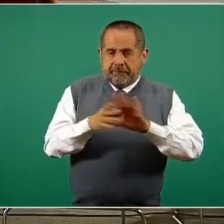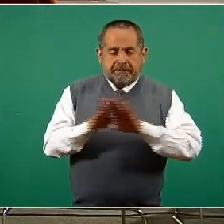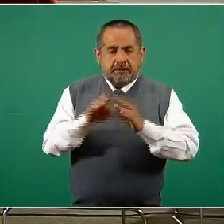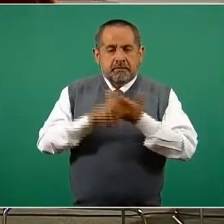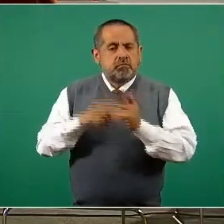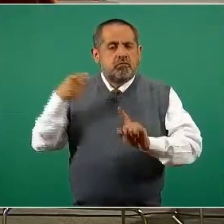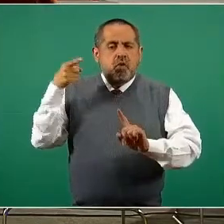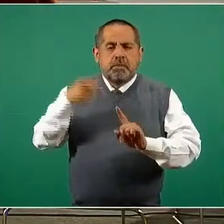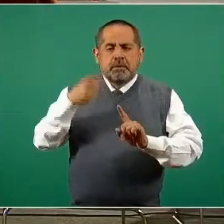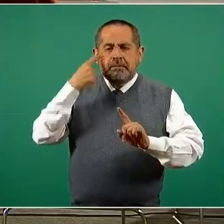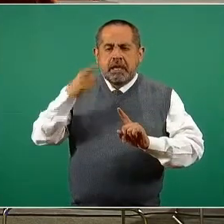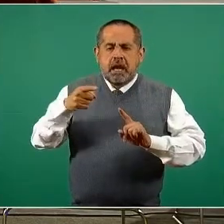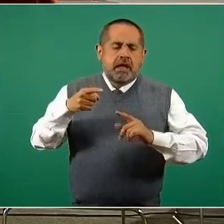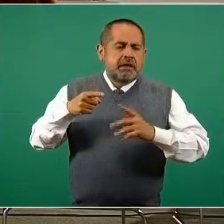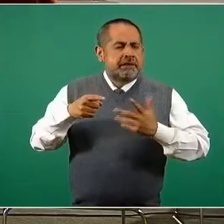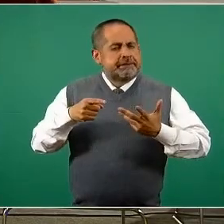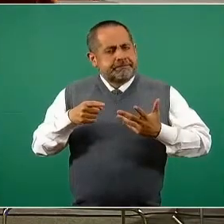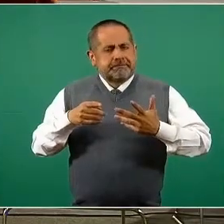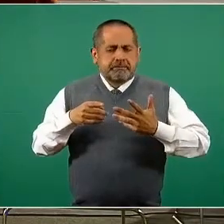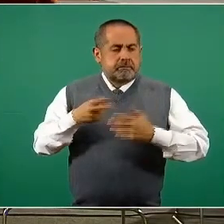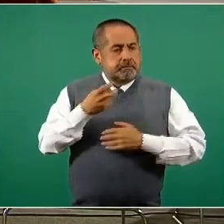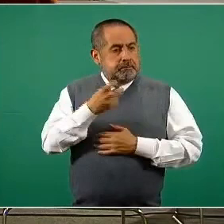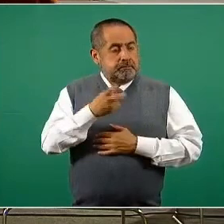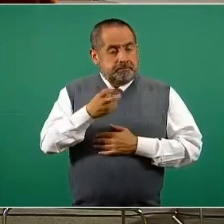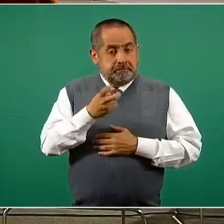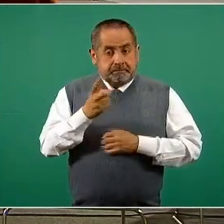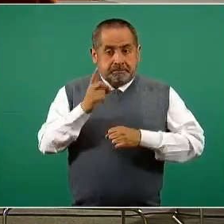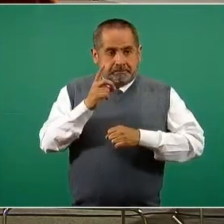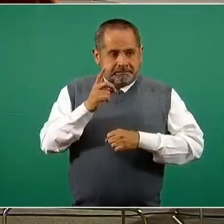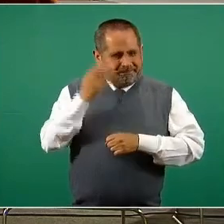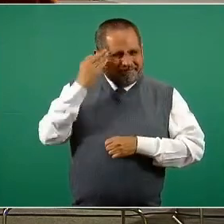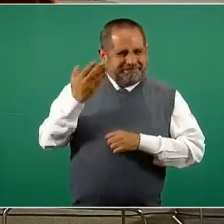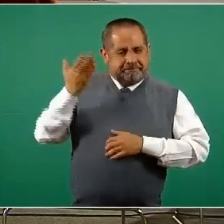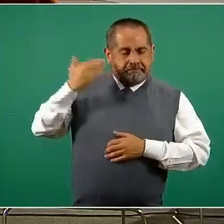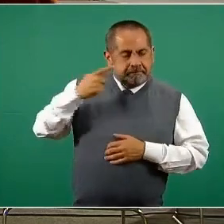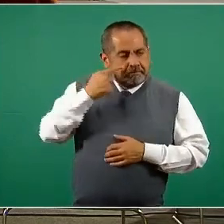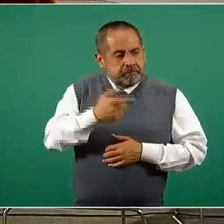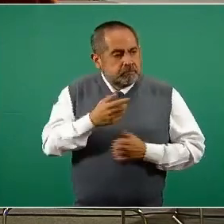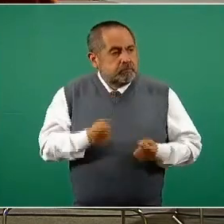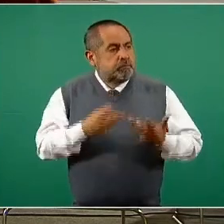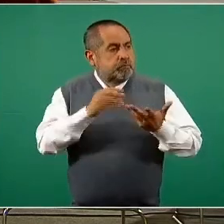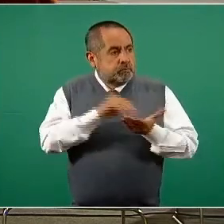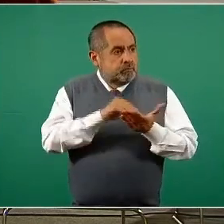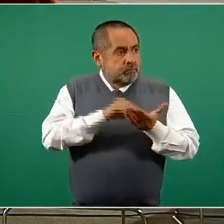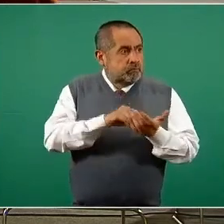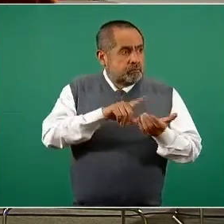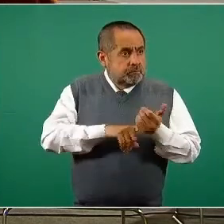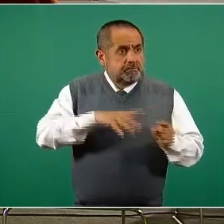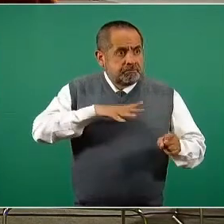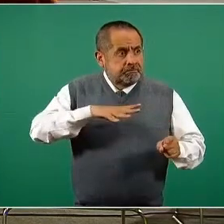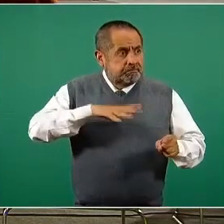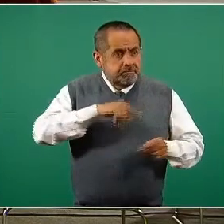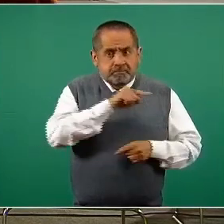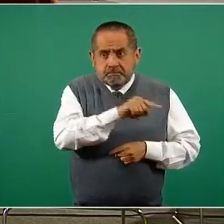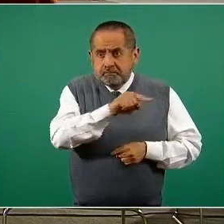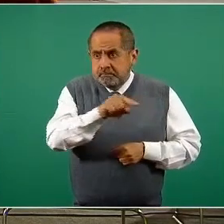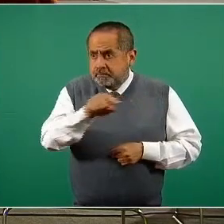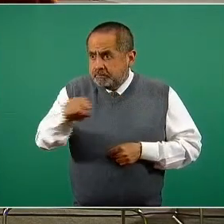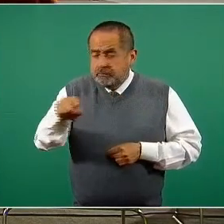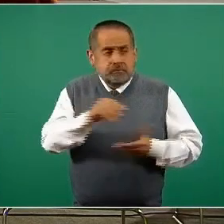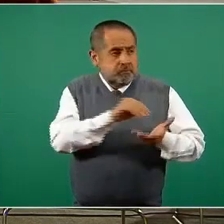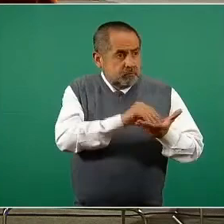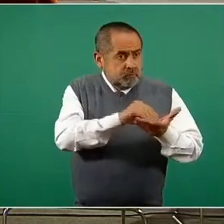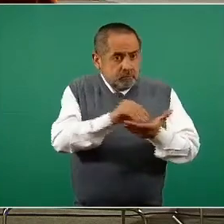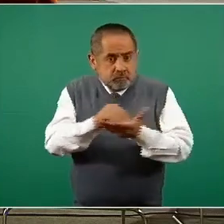precisamente el objetivo de poder estimar para ese momento cuál era la prevalencia o, digámoslo, a